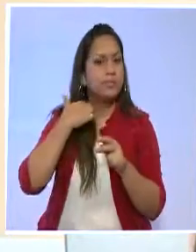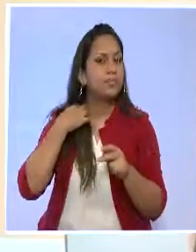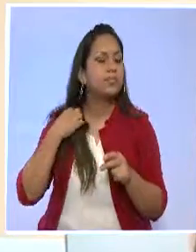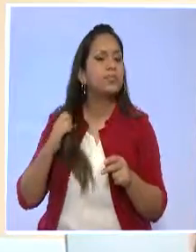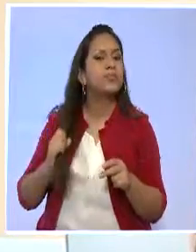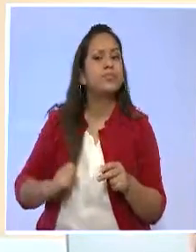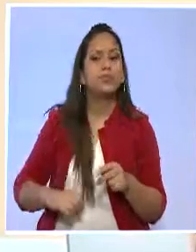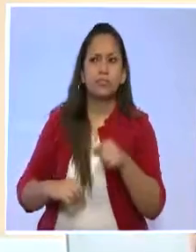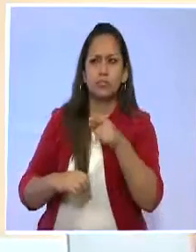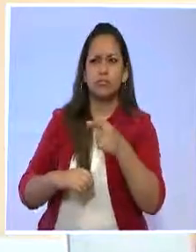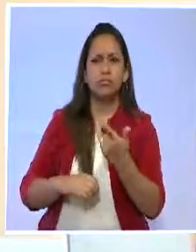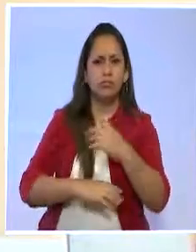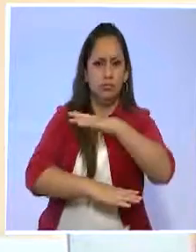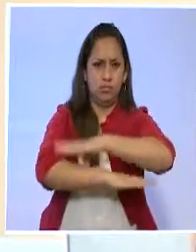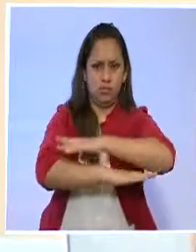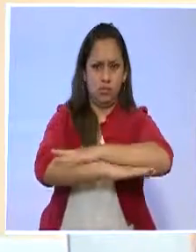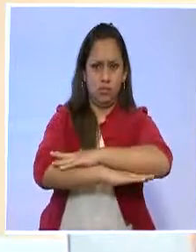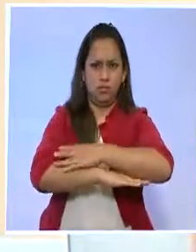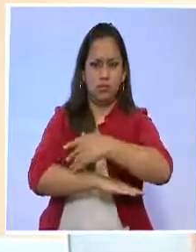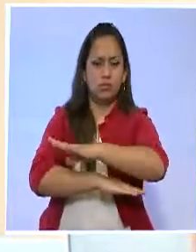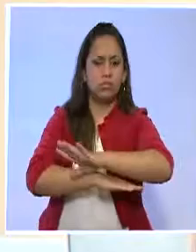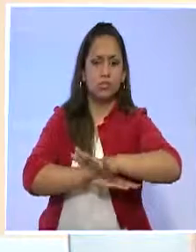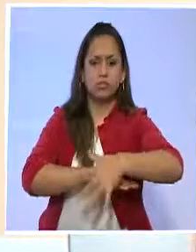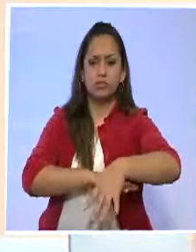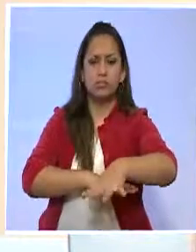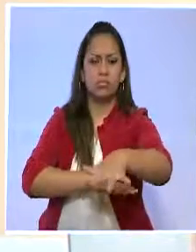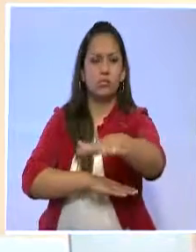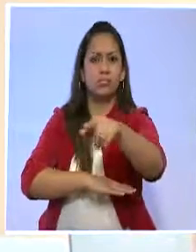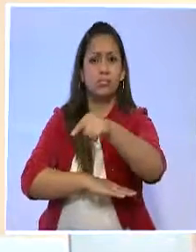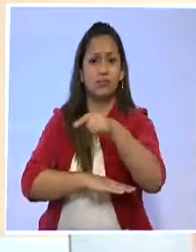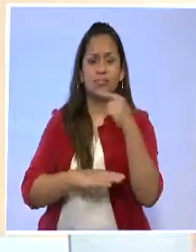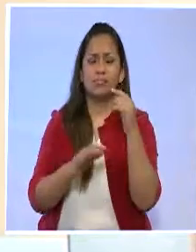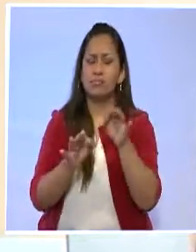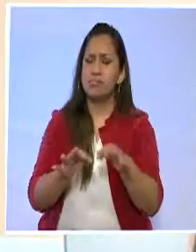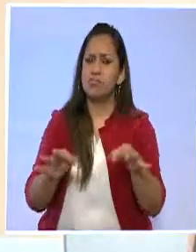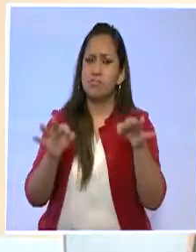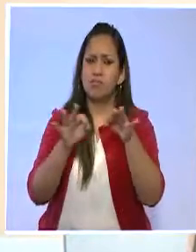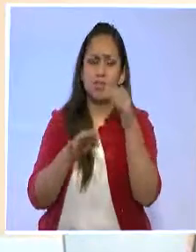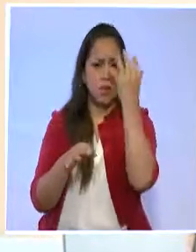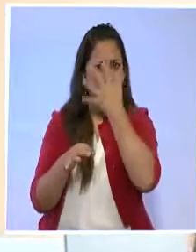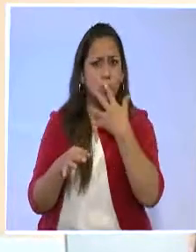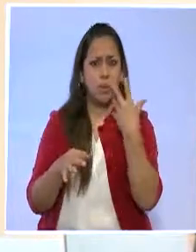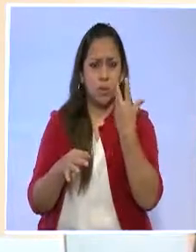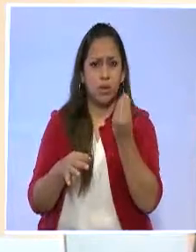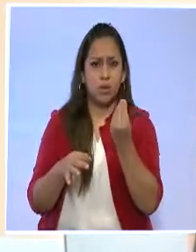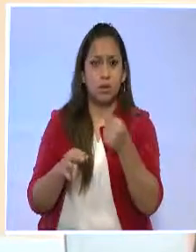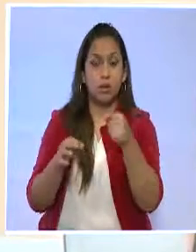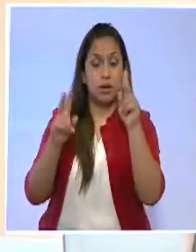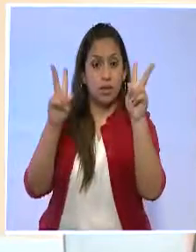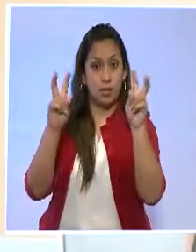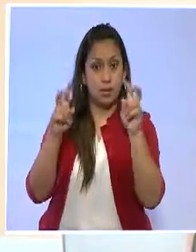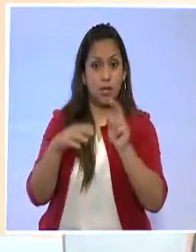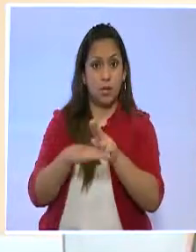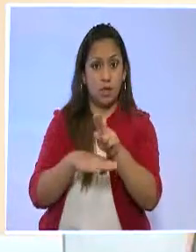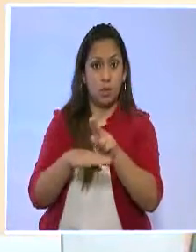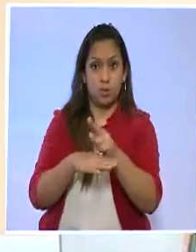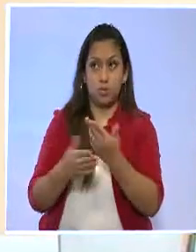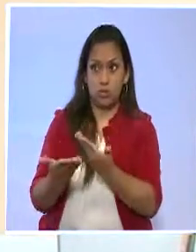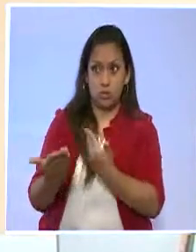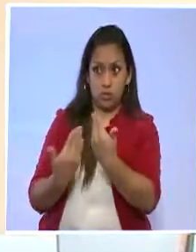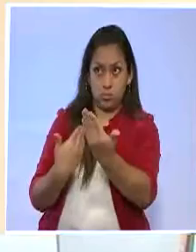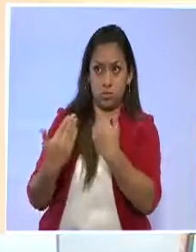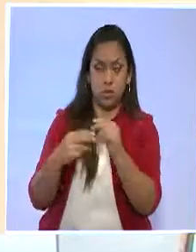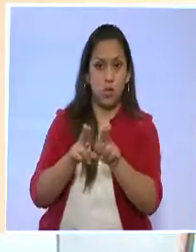o maravilloso y la idea sería fomentar también una relación en el tema de utilización de algo que nos une ecuador y rusia